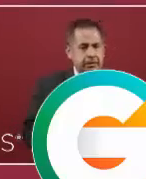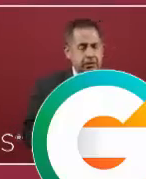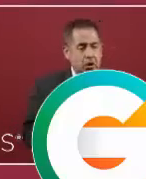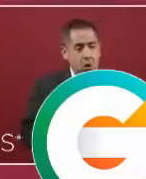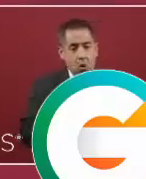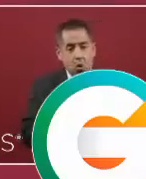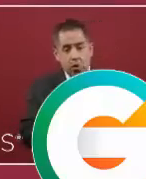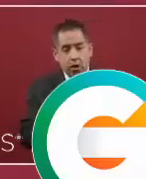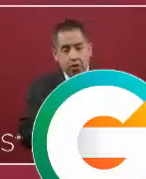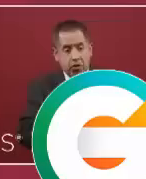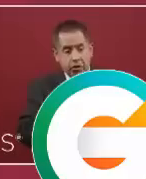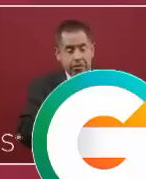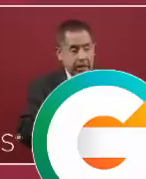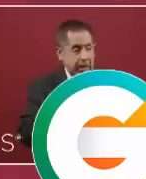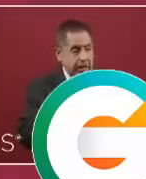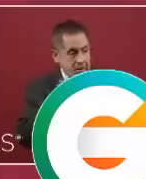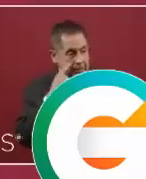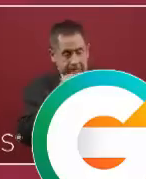tendencia